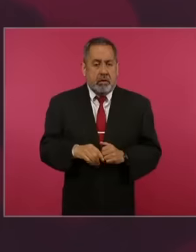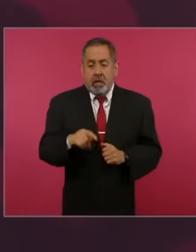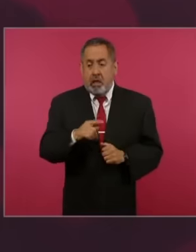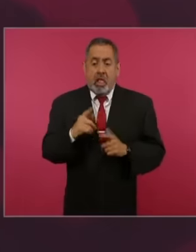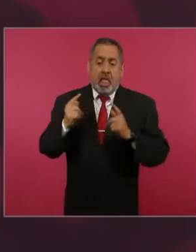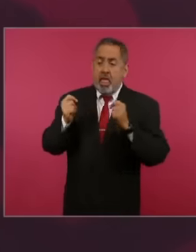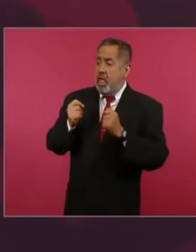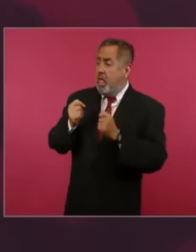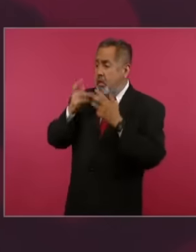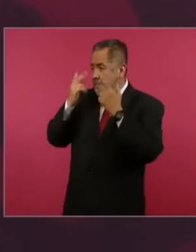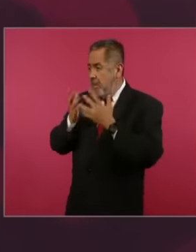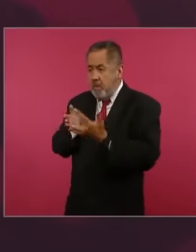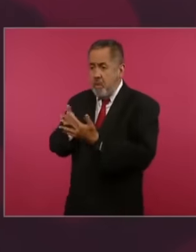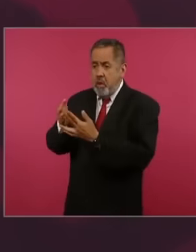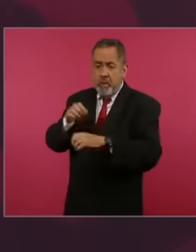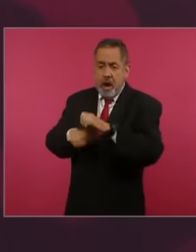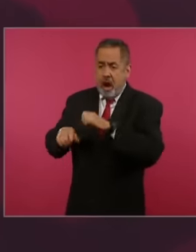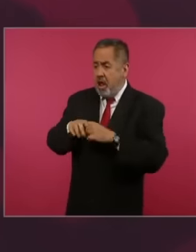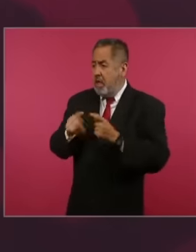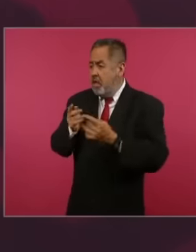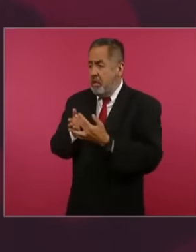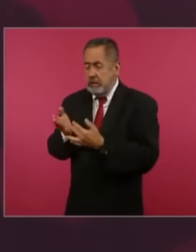irrumpiendo en una embajada